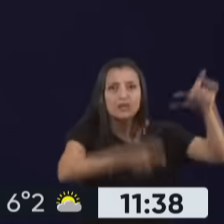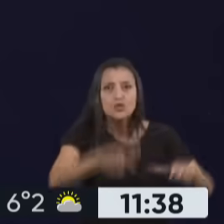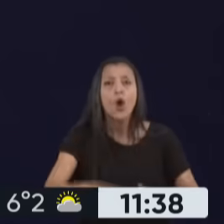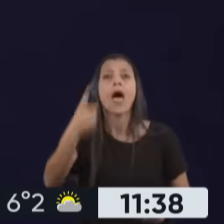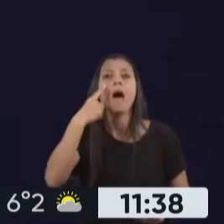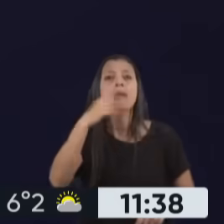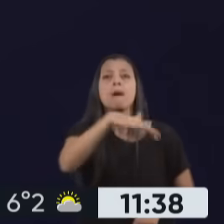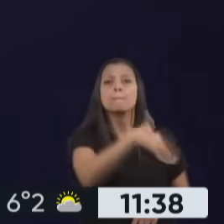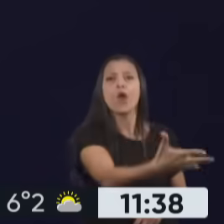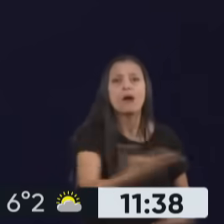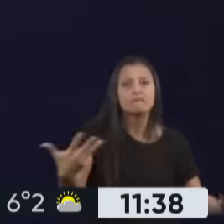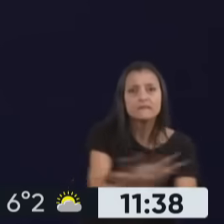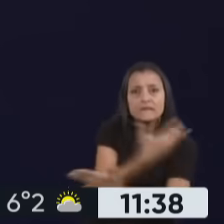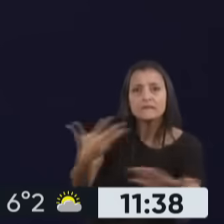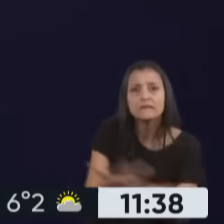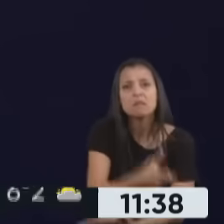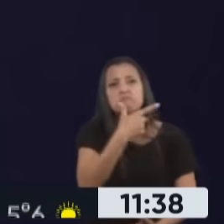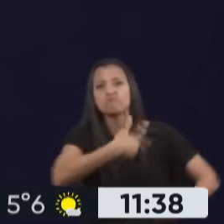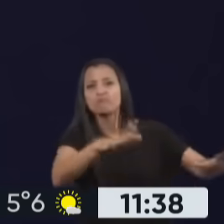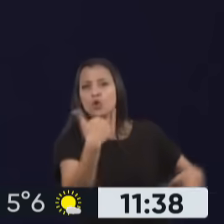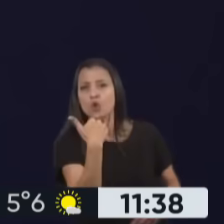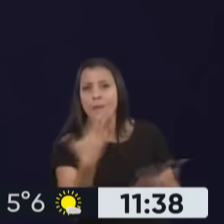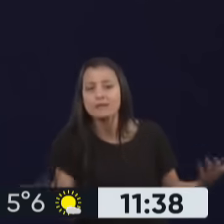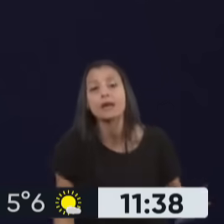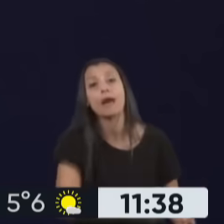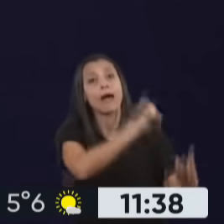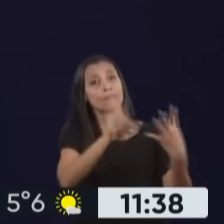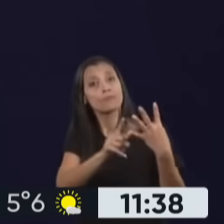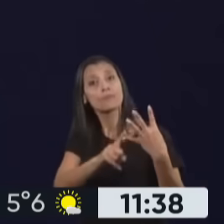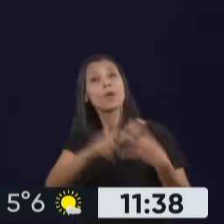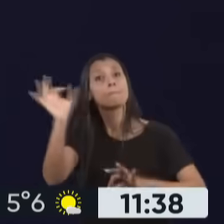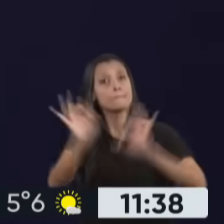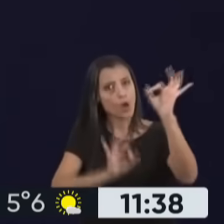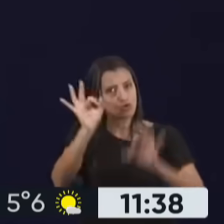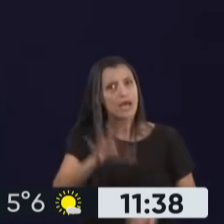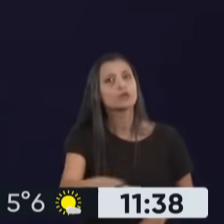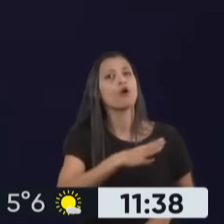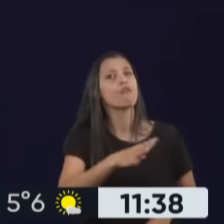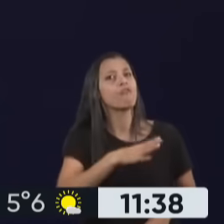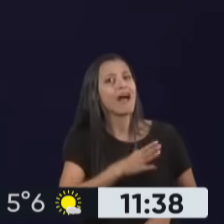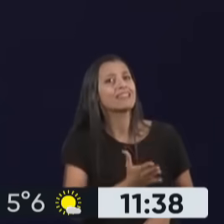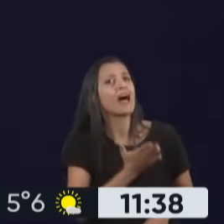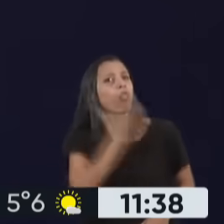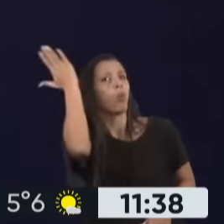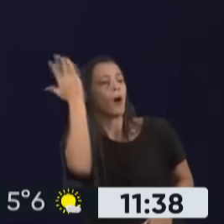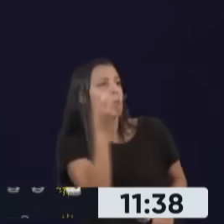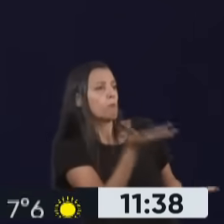bonaerenses. Y otro de los proyectos que aún no se han dignado a debatir es la actualización